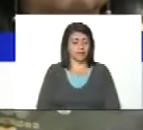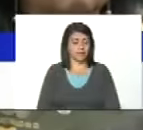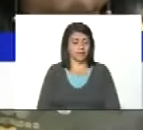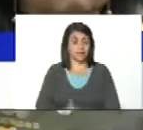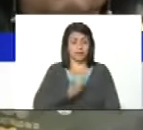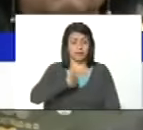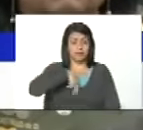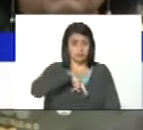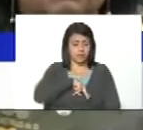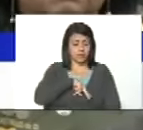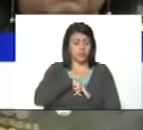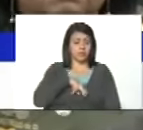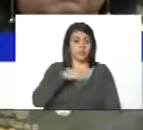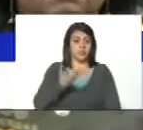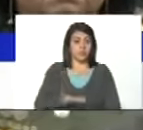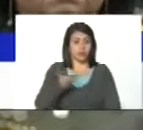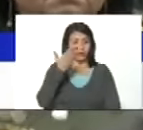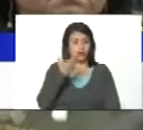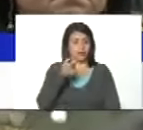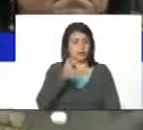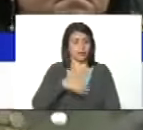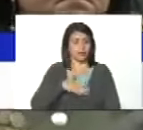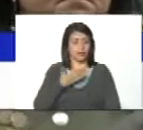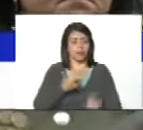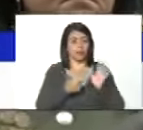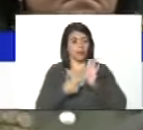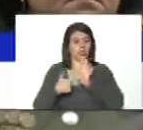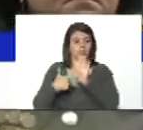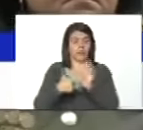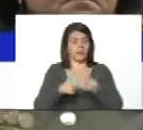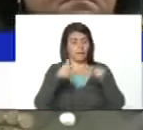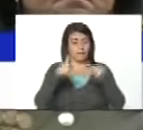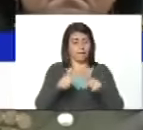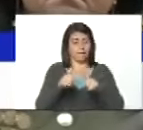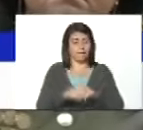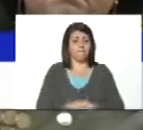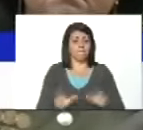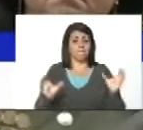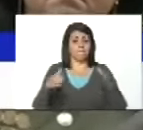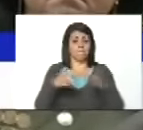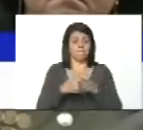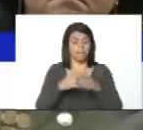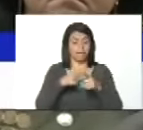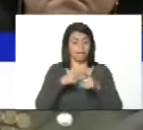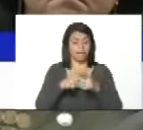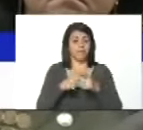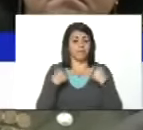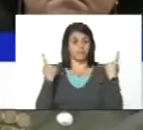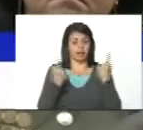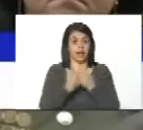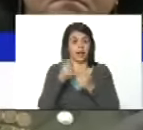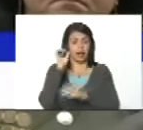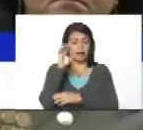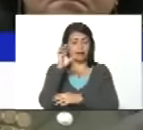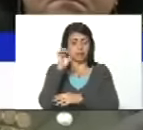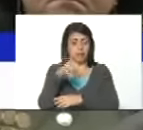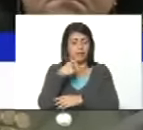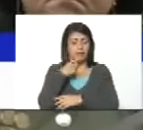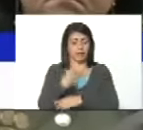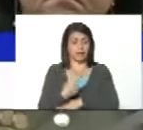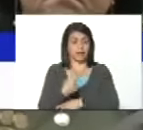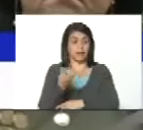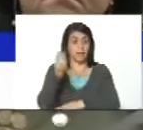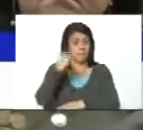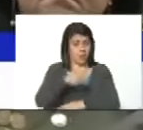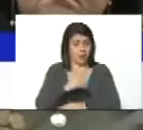para nosotros y nosotras es importantísimo poder manifestar ante esta plenaria que uno de los